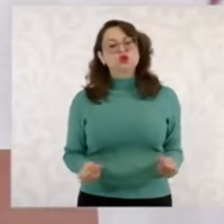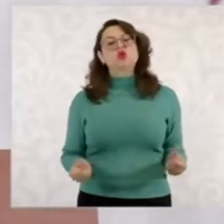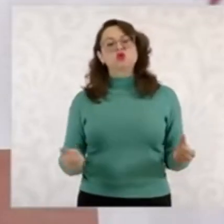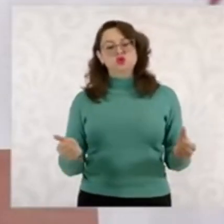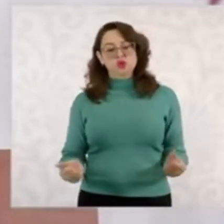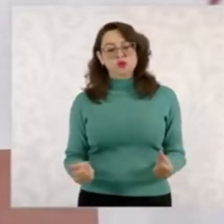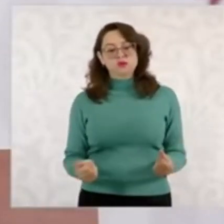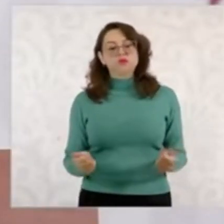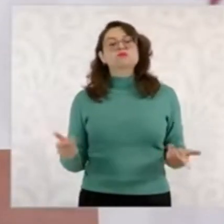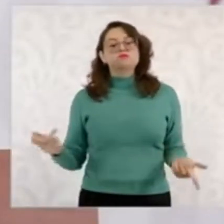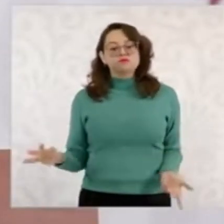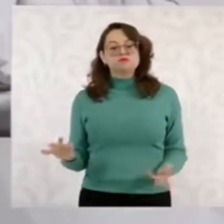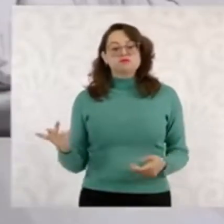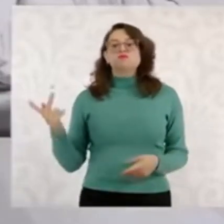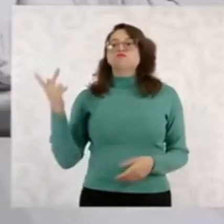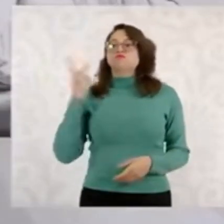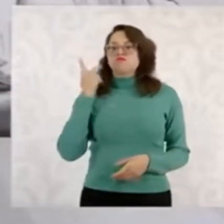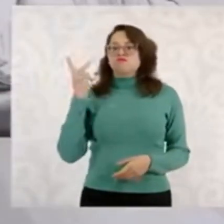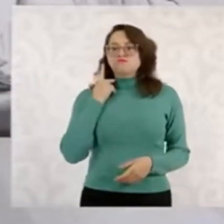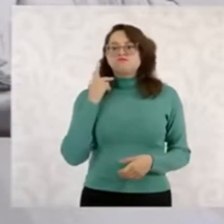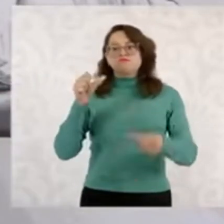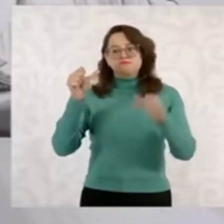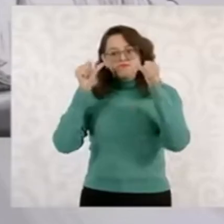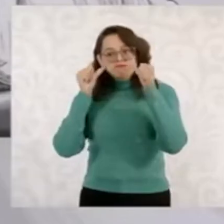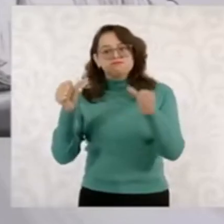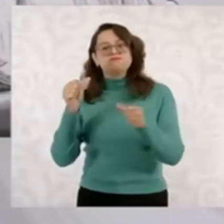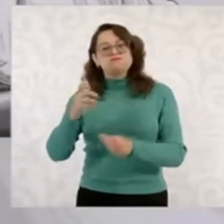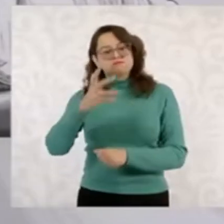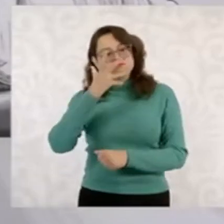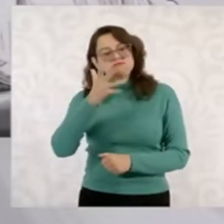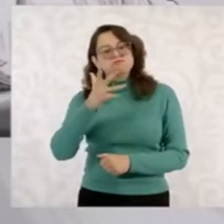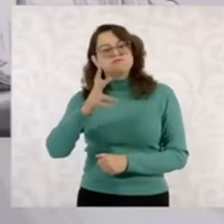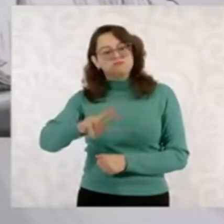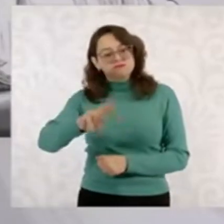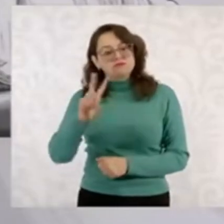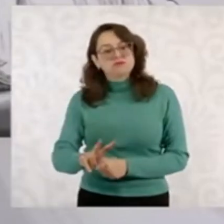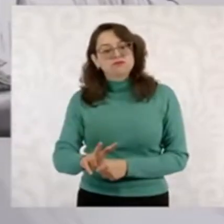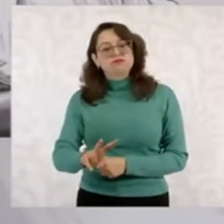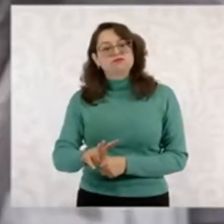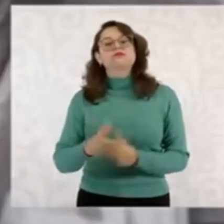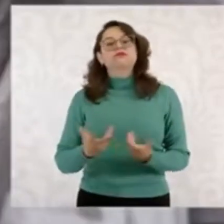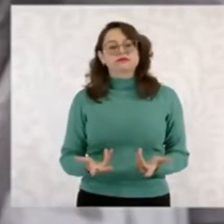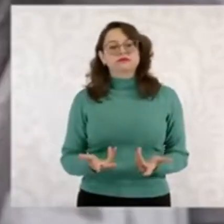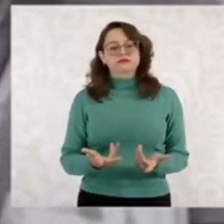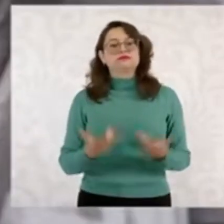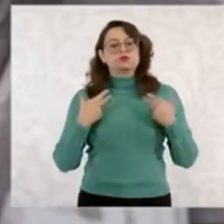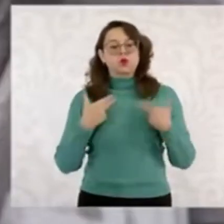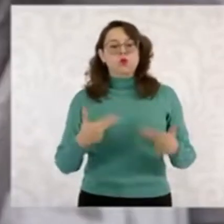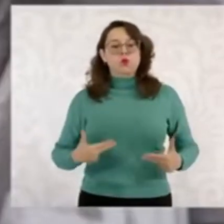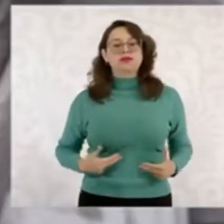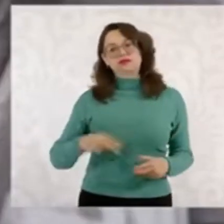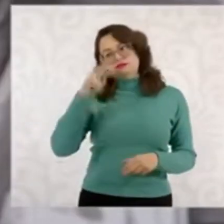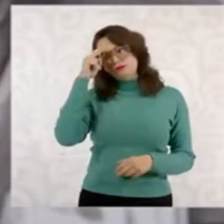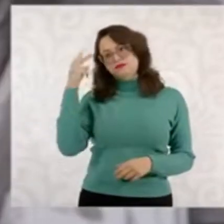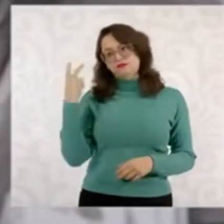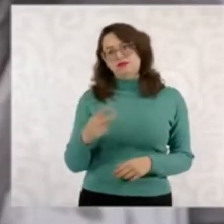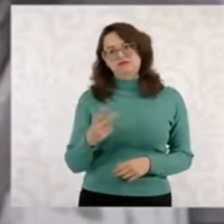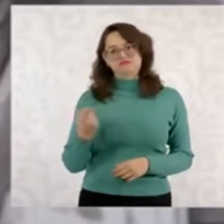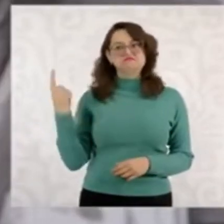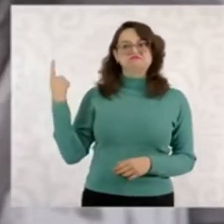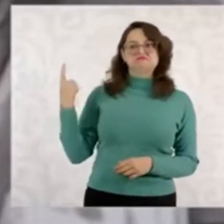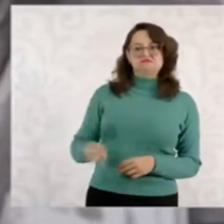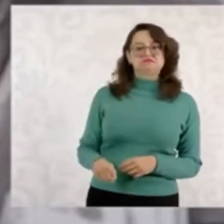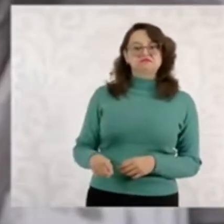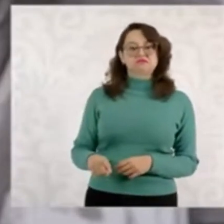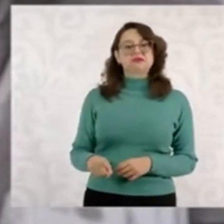voluntad política se aplica con sentido social, como lo manda el humanismo mexicano,